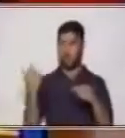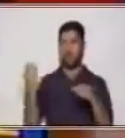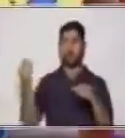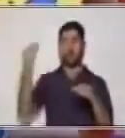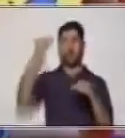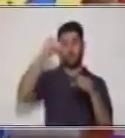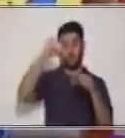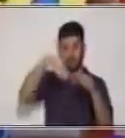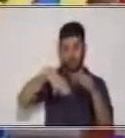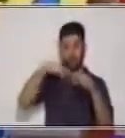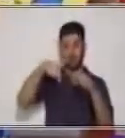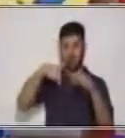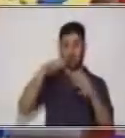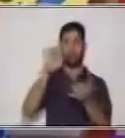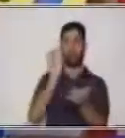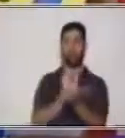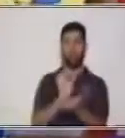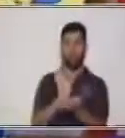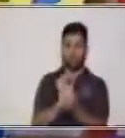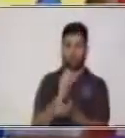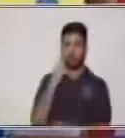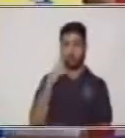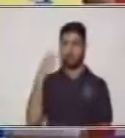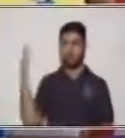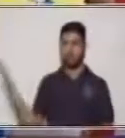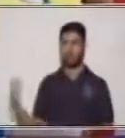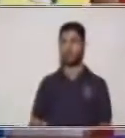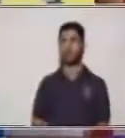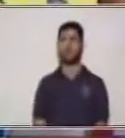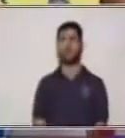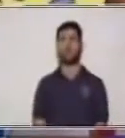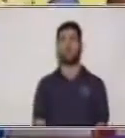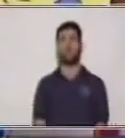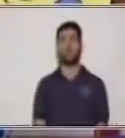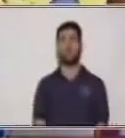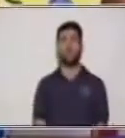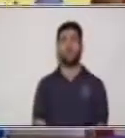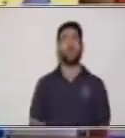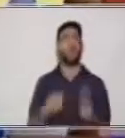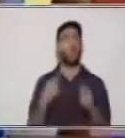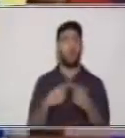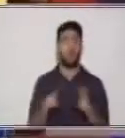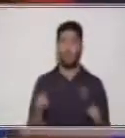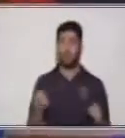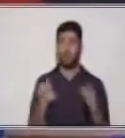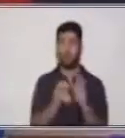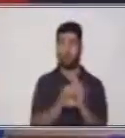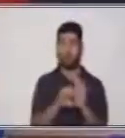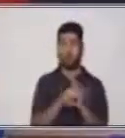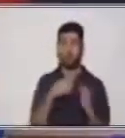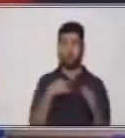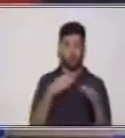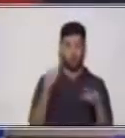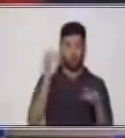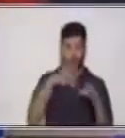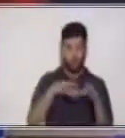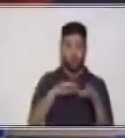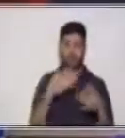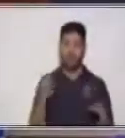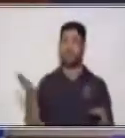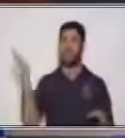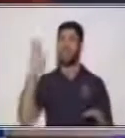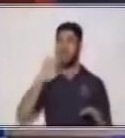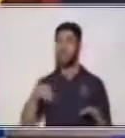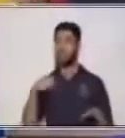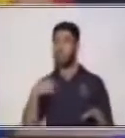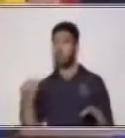deposite la moneda, ¿sí? Y ahí la guardo. Pero si voy a hacer una alcancía, no me voy a poner a meter